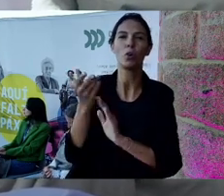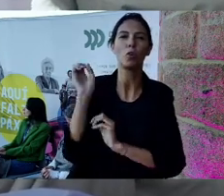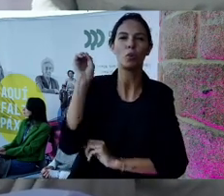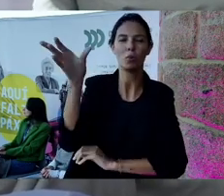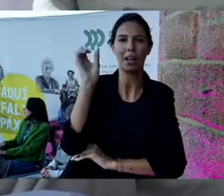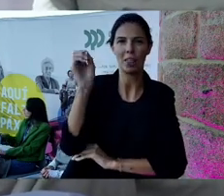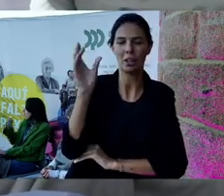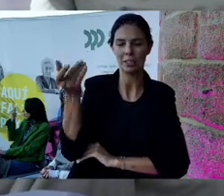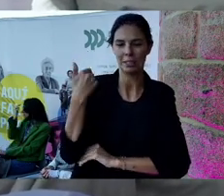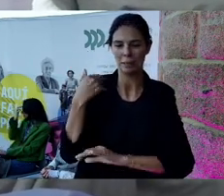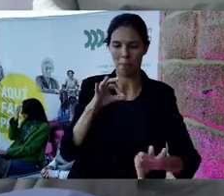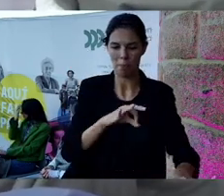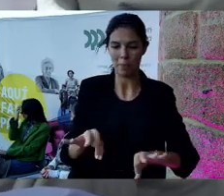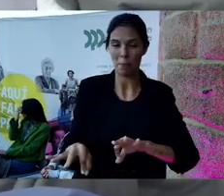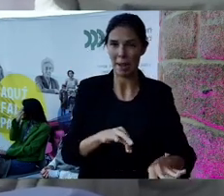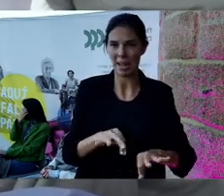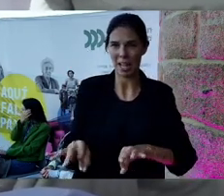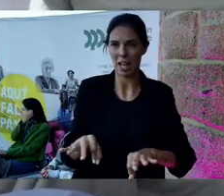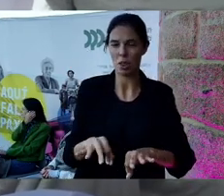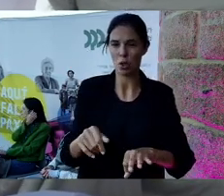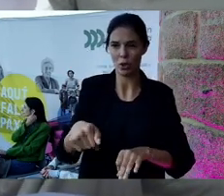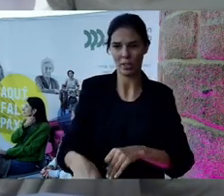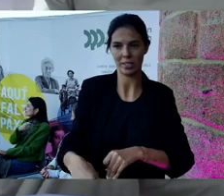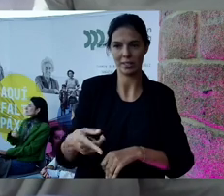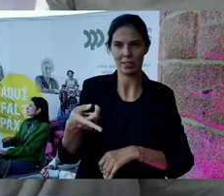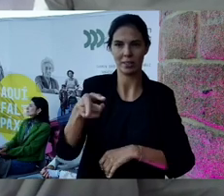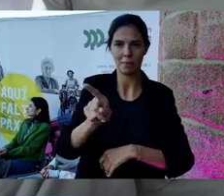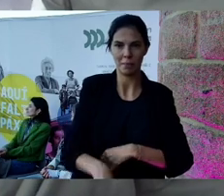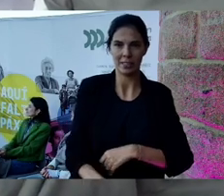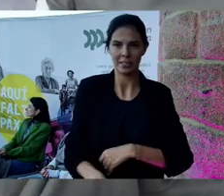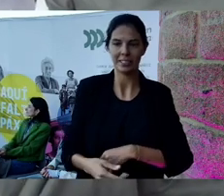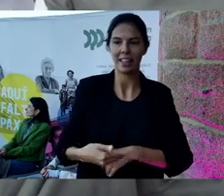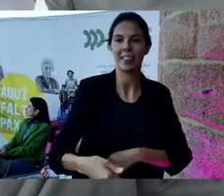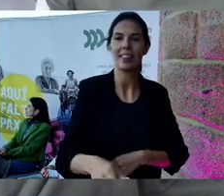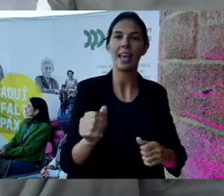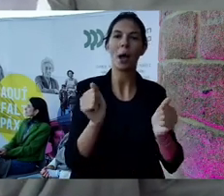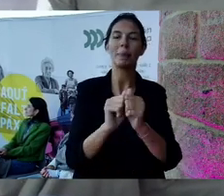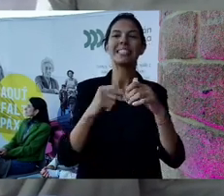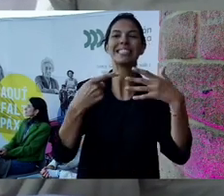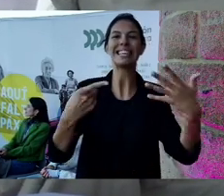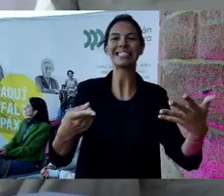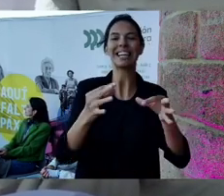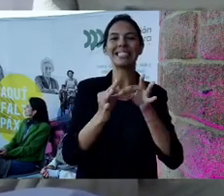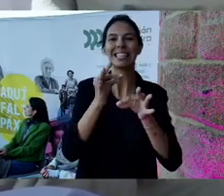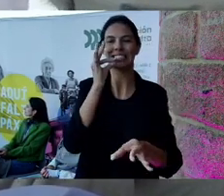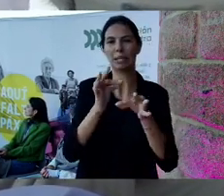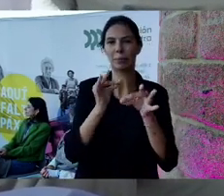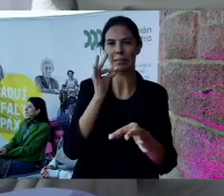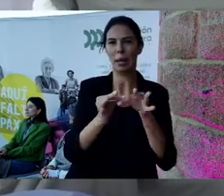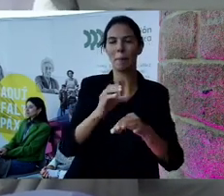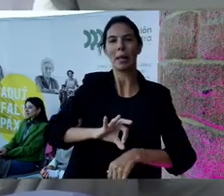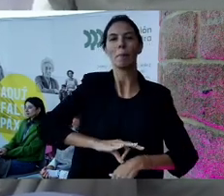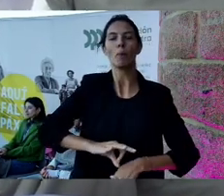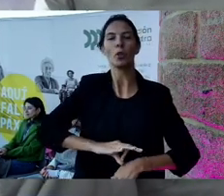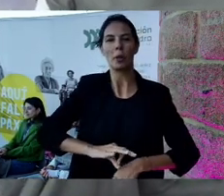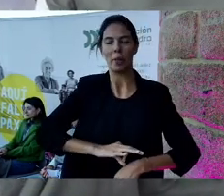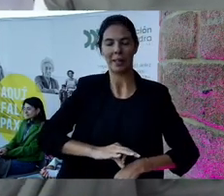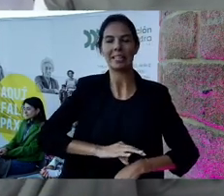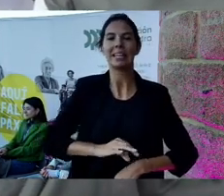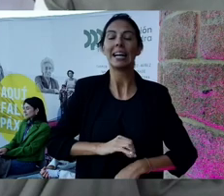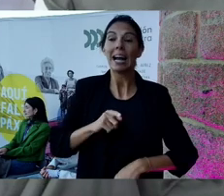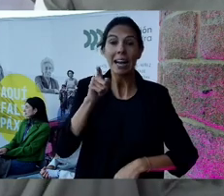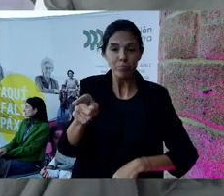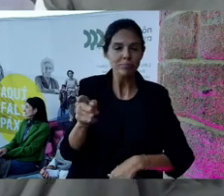próximo faladoiro que temos preparado aínda dentro deste mes. Será o día 26 de setembro